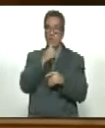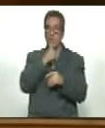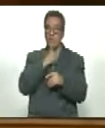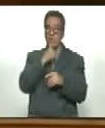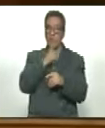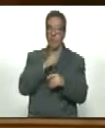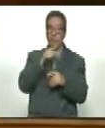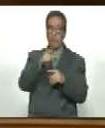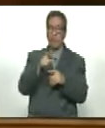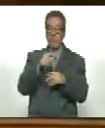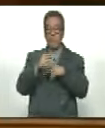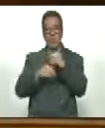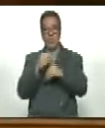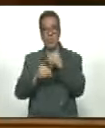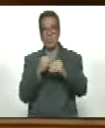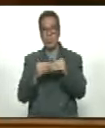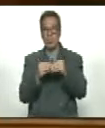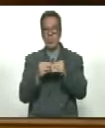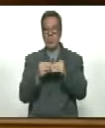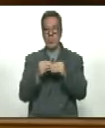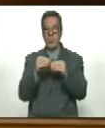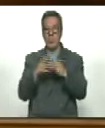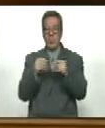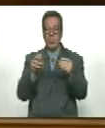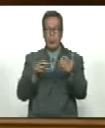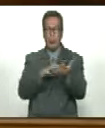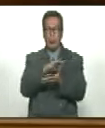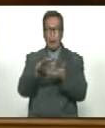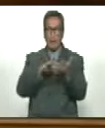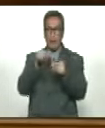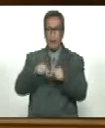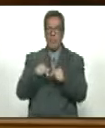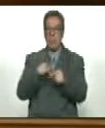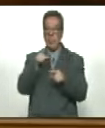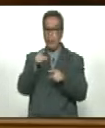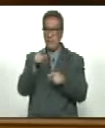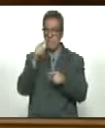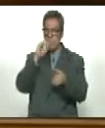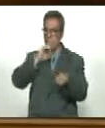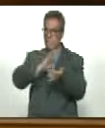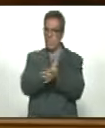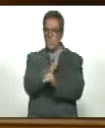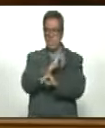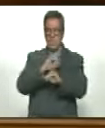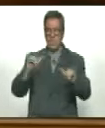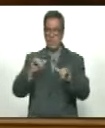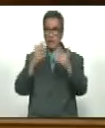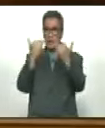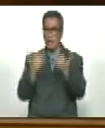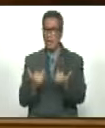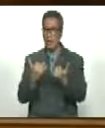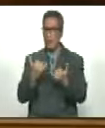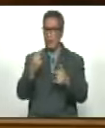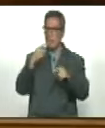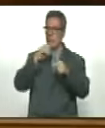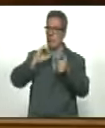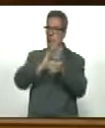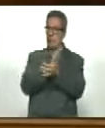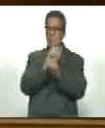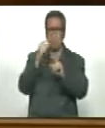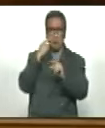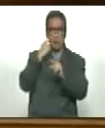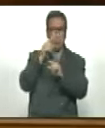angustia y de generar desestabilización. Eso lo acabamos. Eso ya ni siquiera es polvo